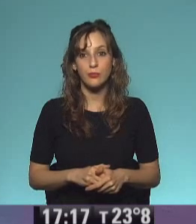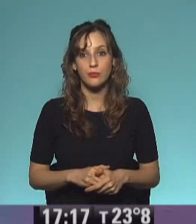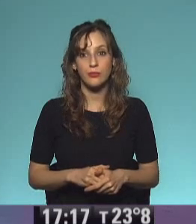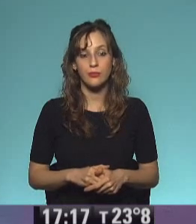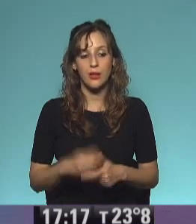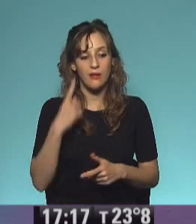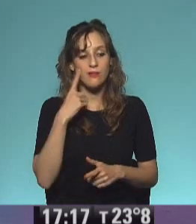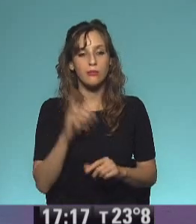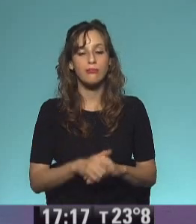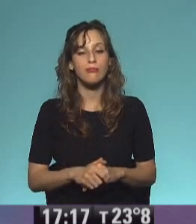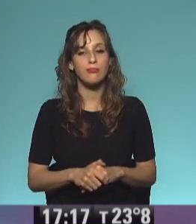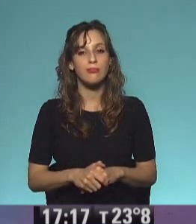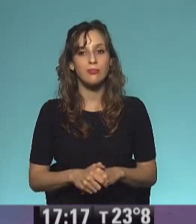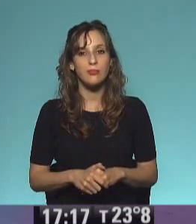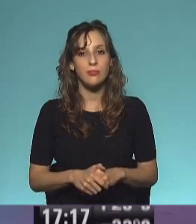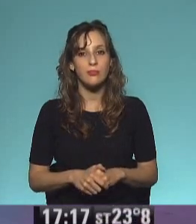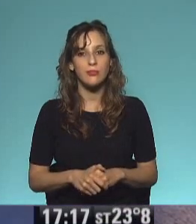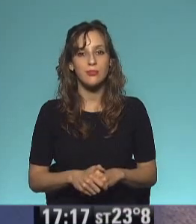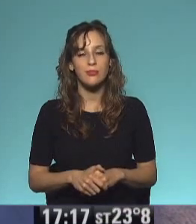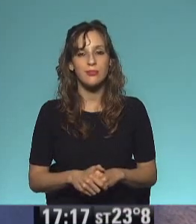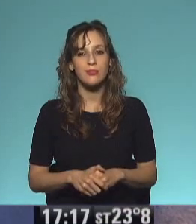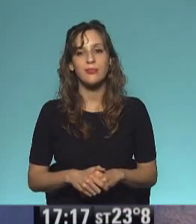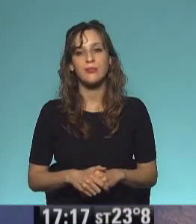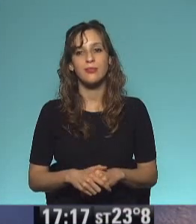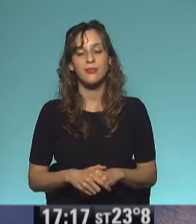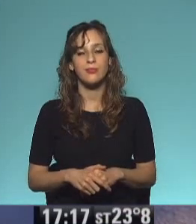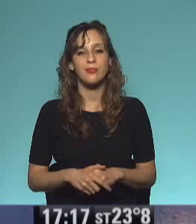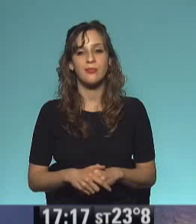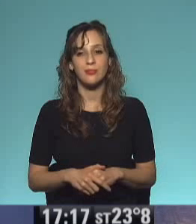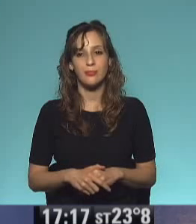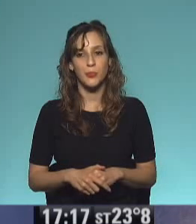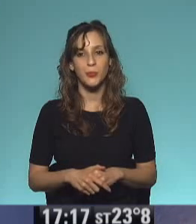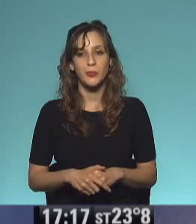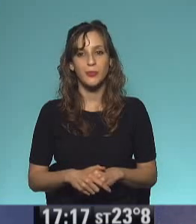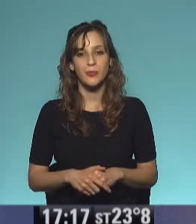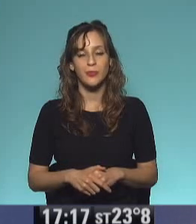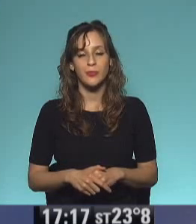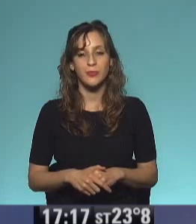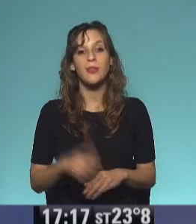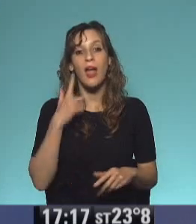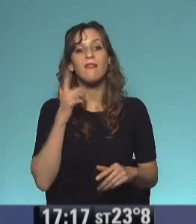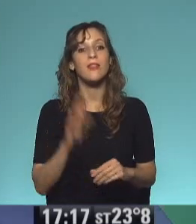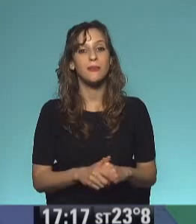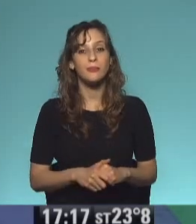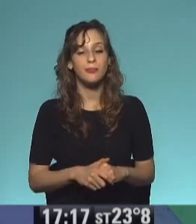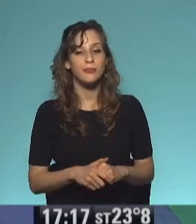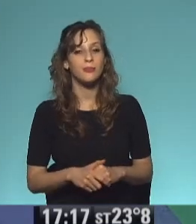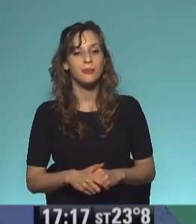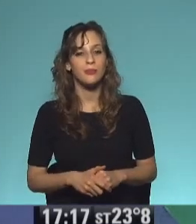nosotros ya estamos en posición. Epa, ay, ay, ay. Prepárense en el estudio, ¿eh? Que... Vamos. Bueno, vamos a hacer